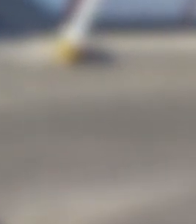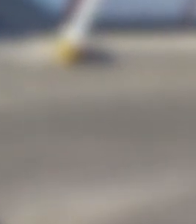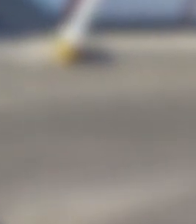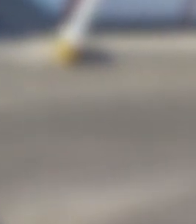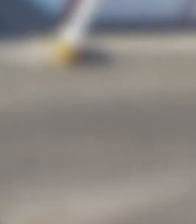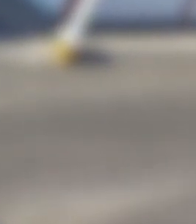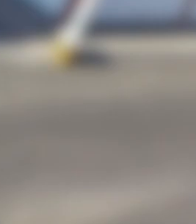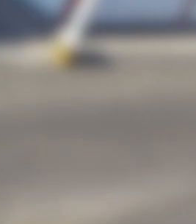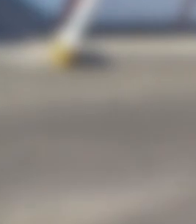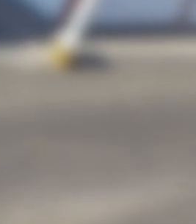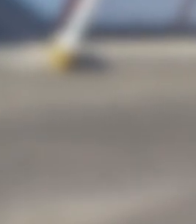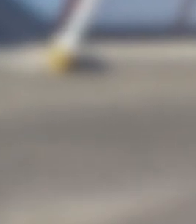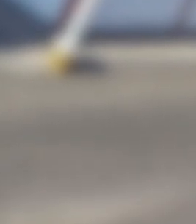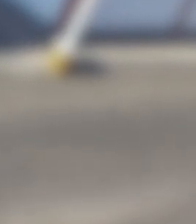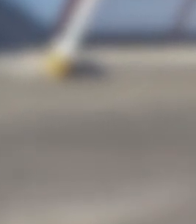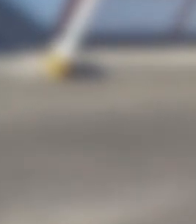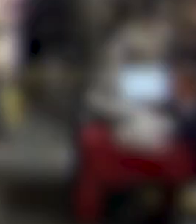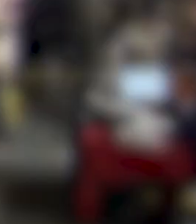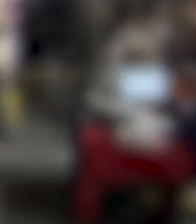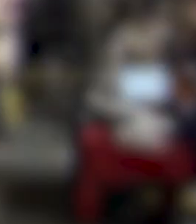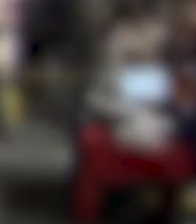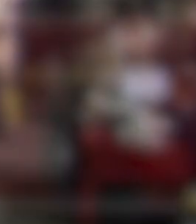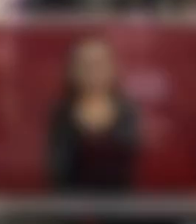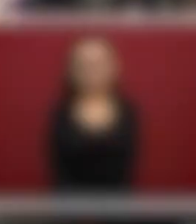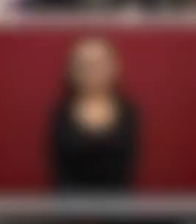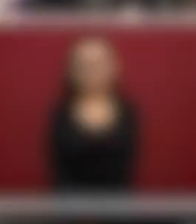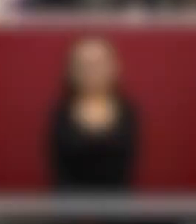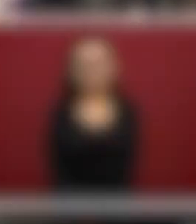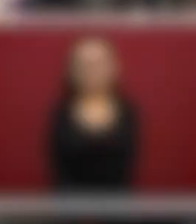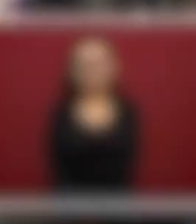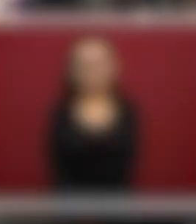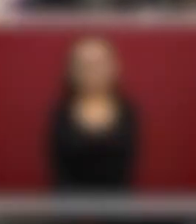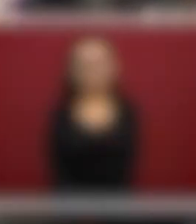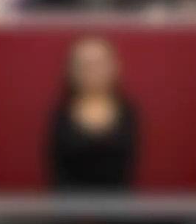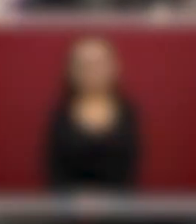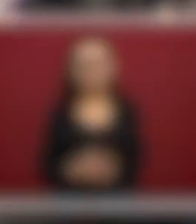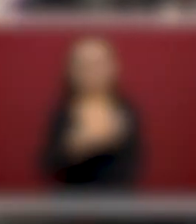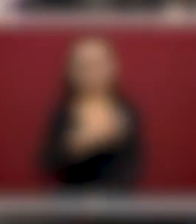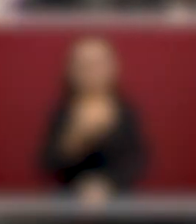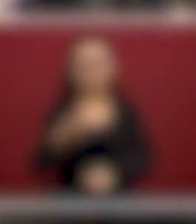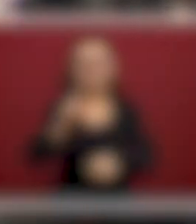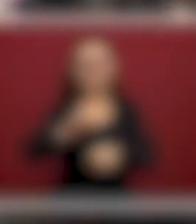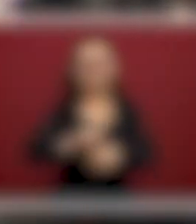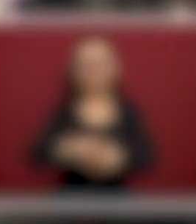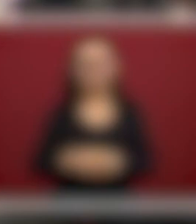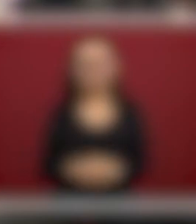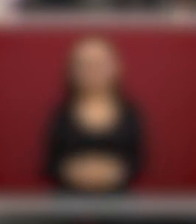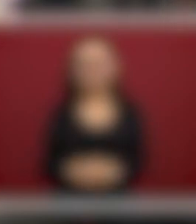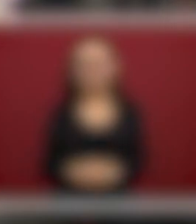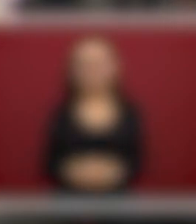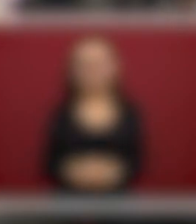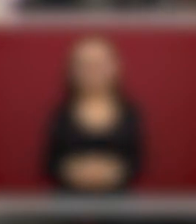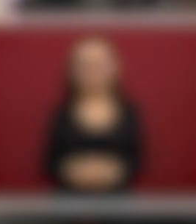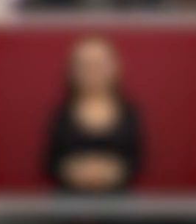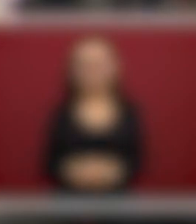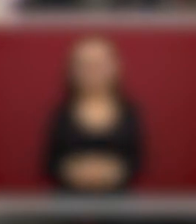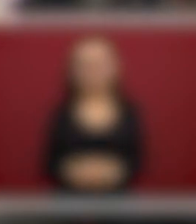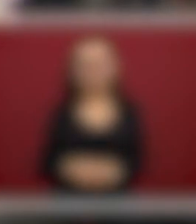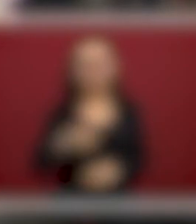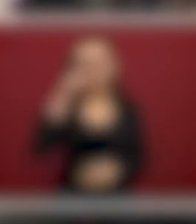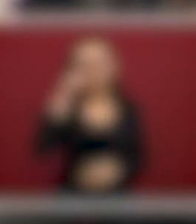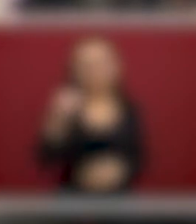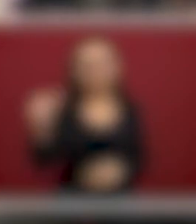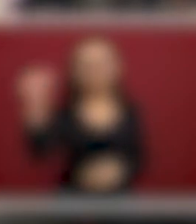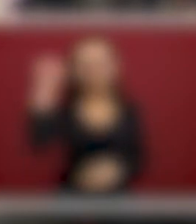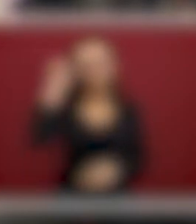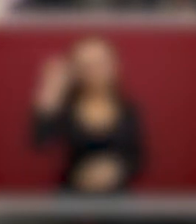temas que ya son tendencia de la conferencia mañanera del gobierno de la república en la cual la directora del sat margarita ríos